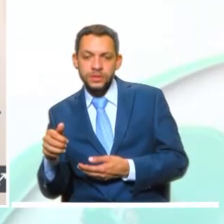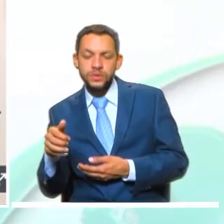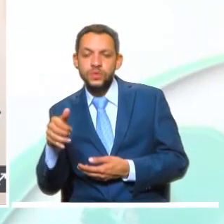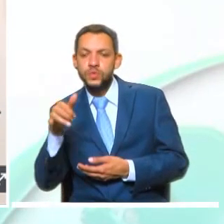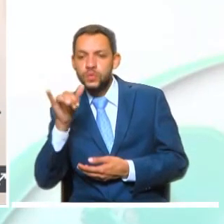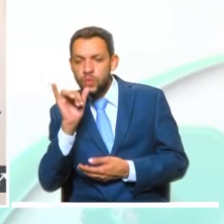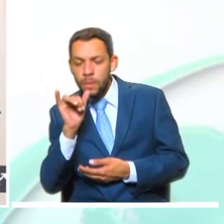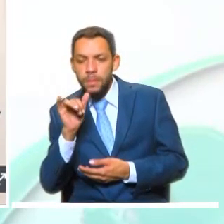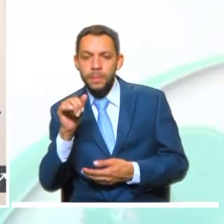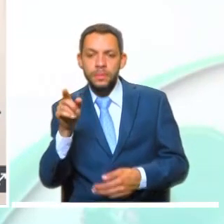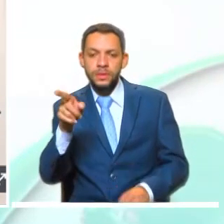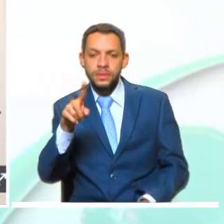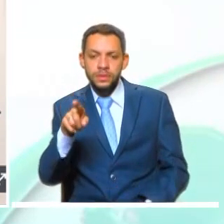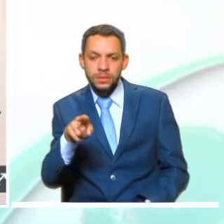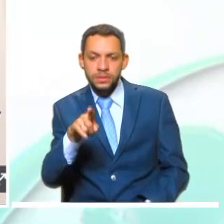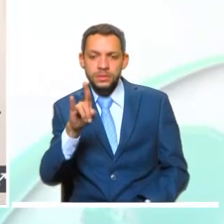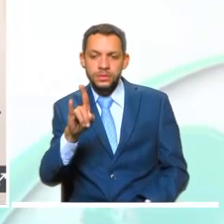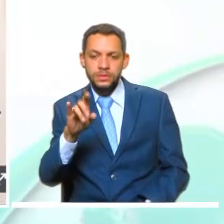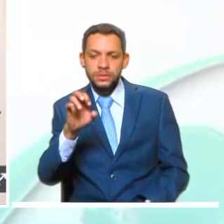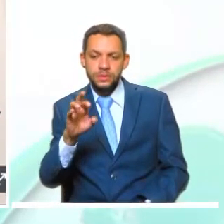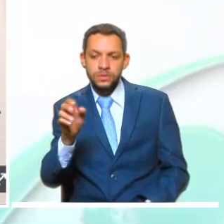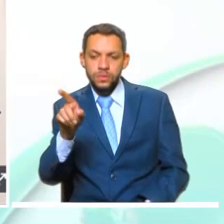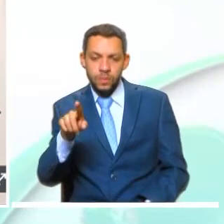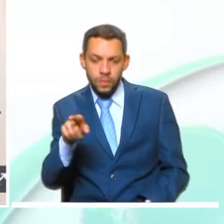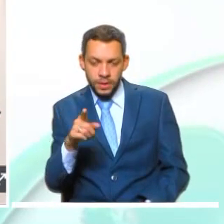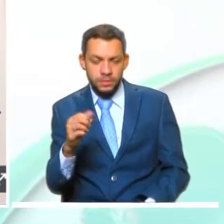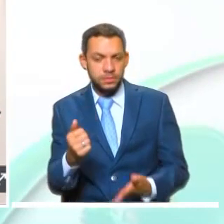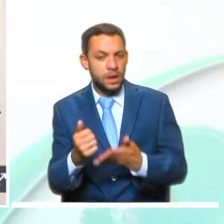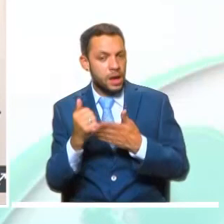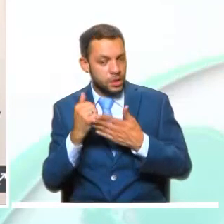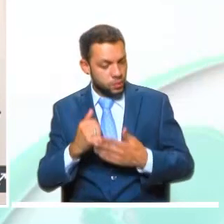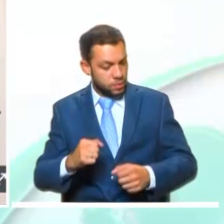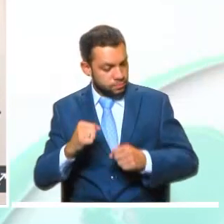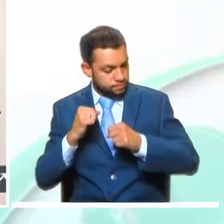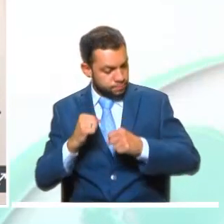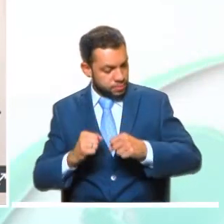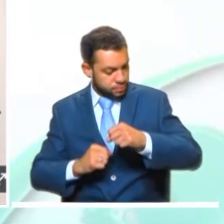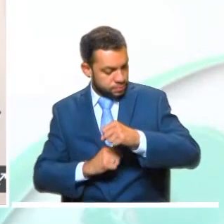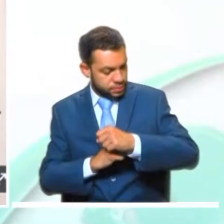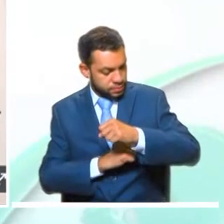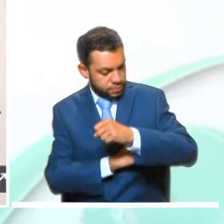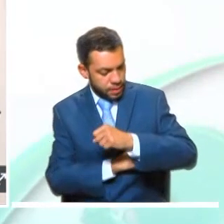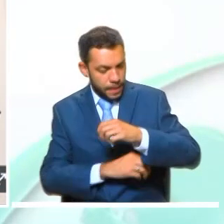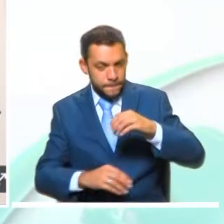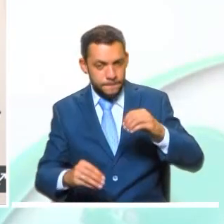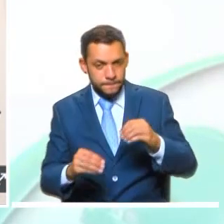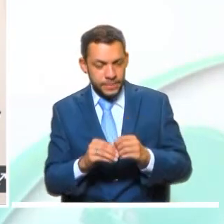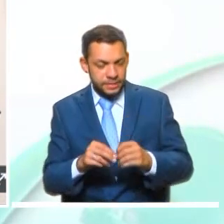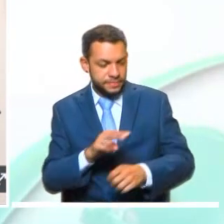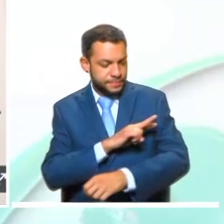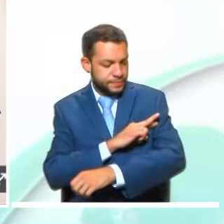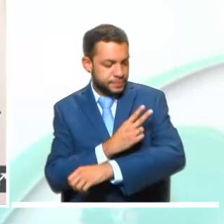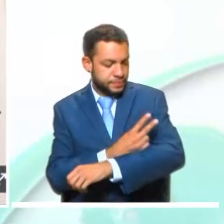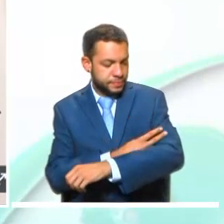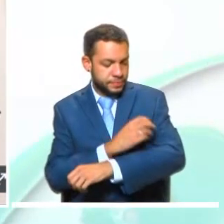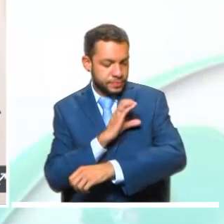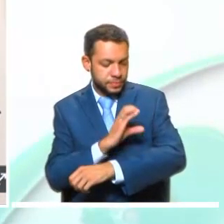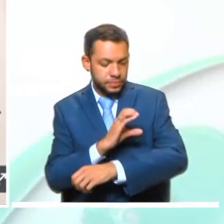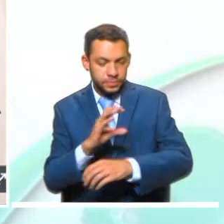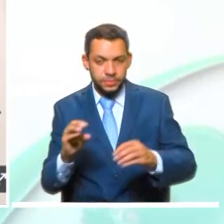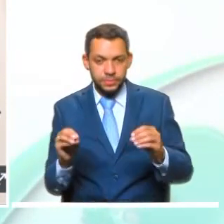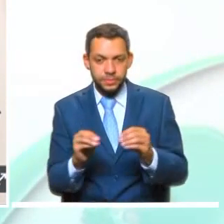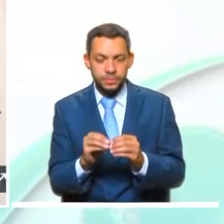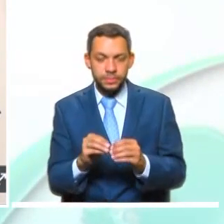maravillosos que nos ayudan para el dolor adicionalmente suelo de vitamina c enemas con